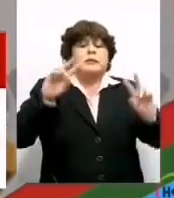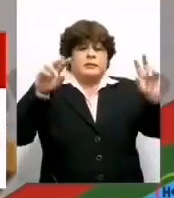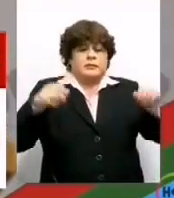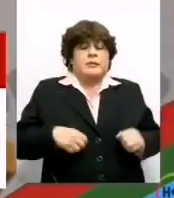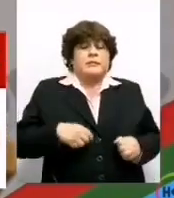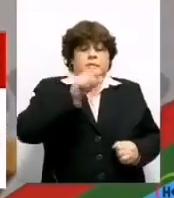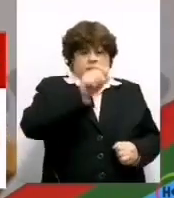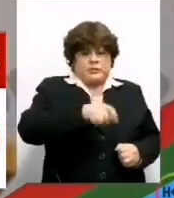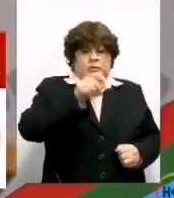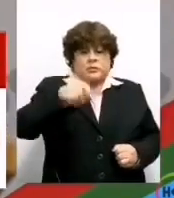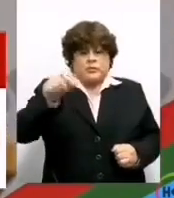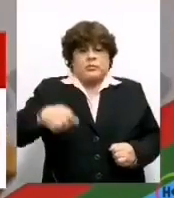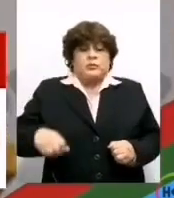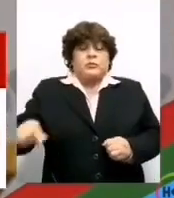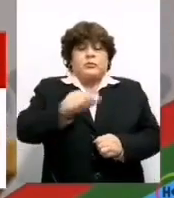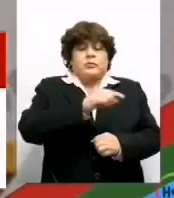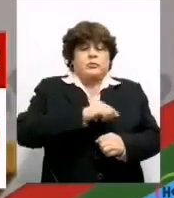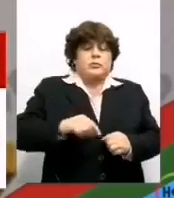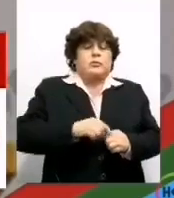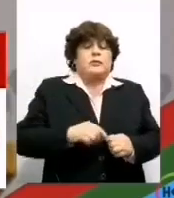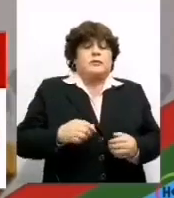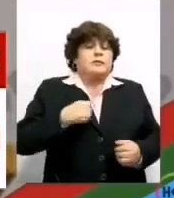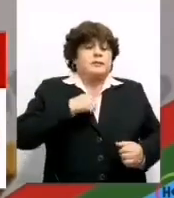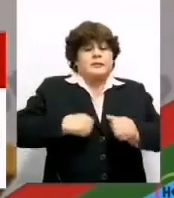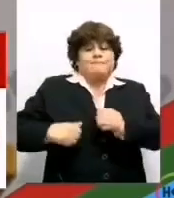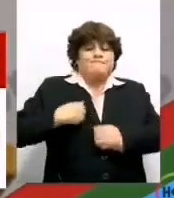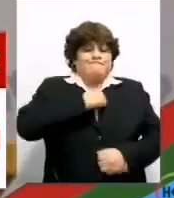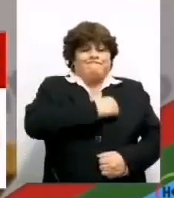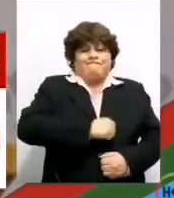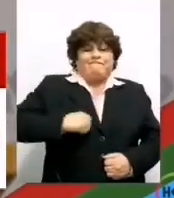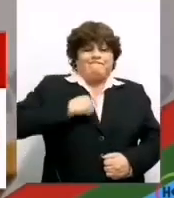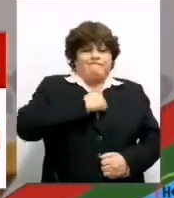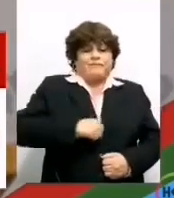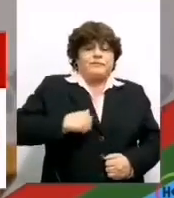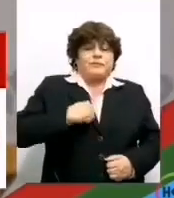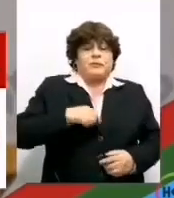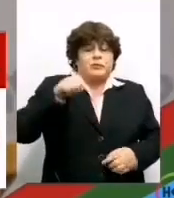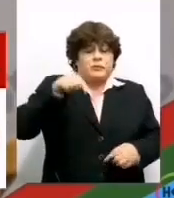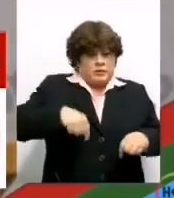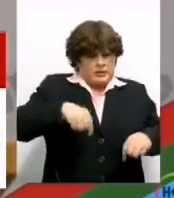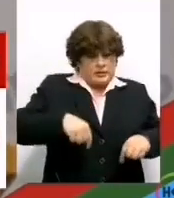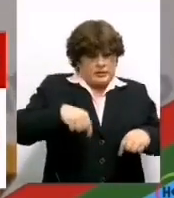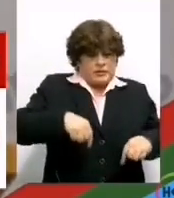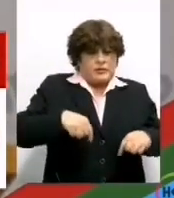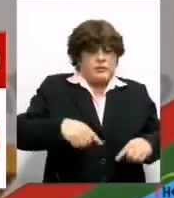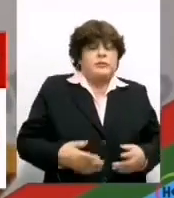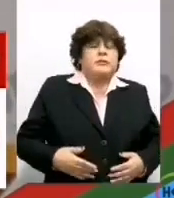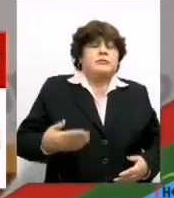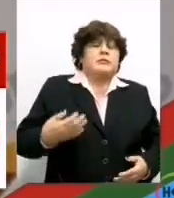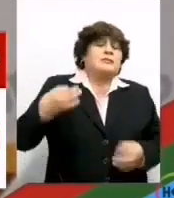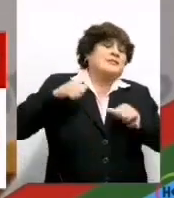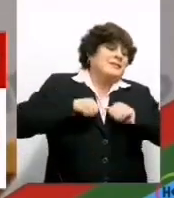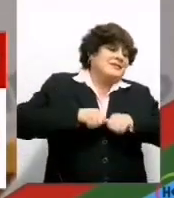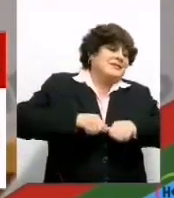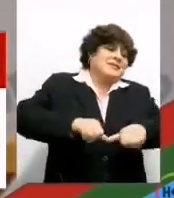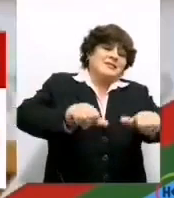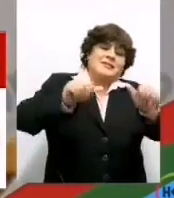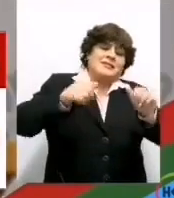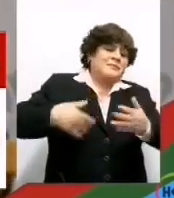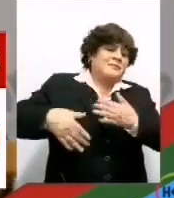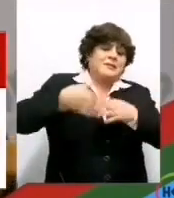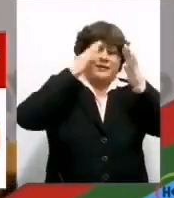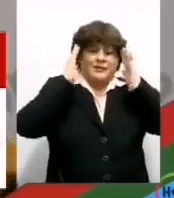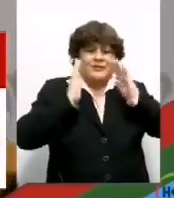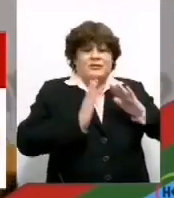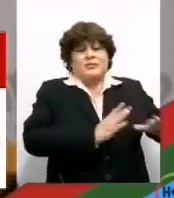de los recursos humanos es lamentable y no es no es de ahora siempre ha